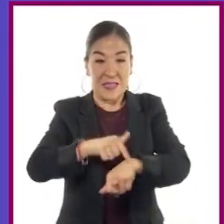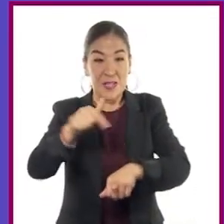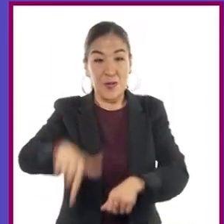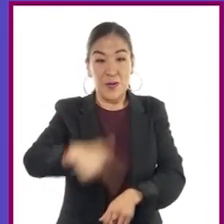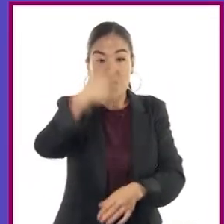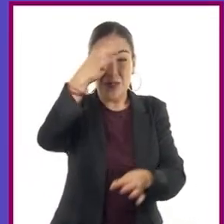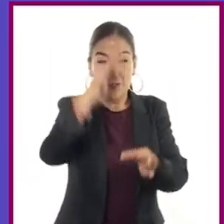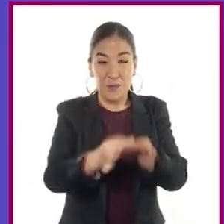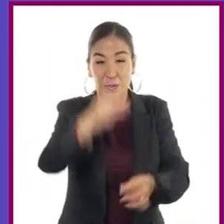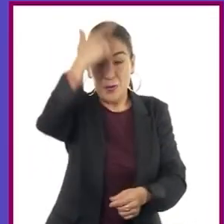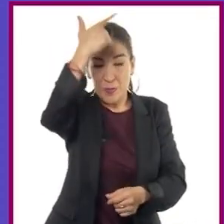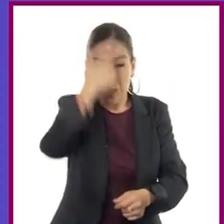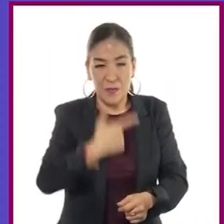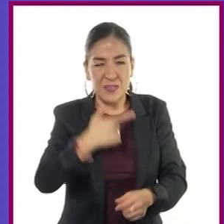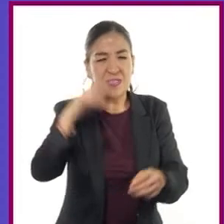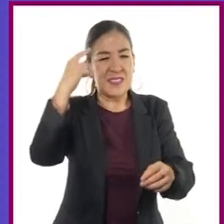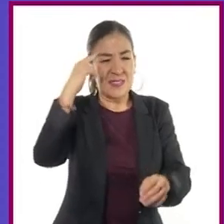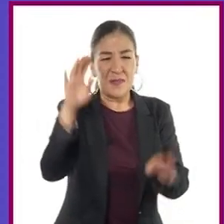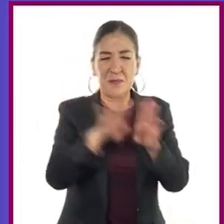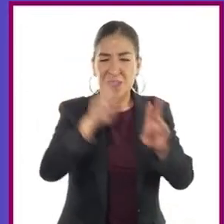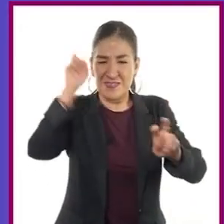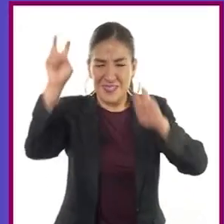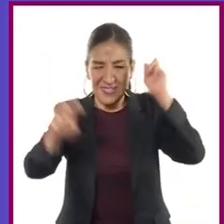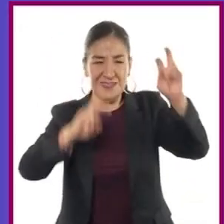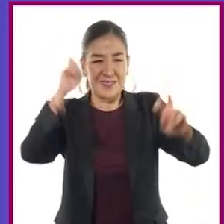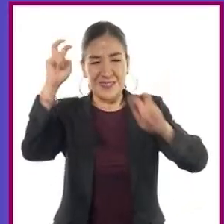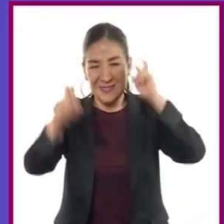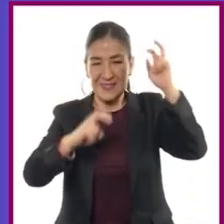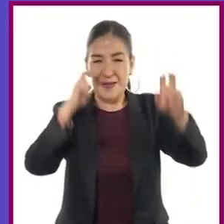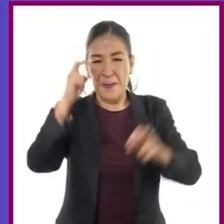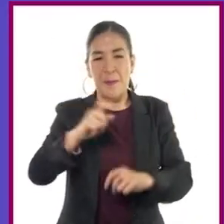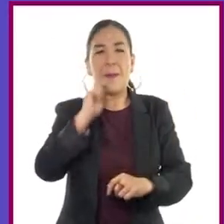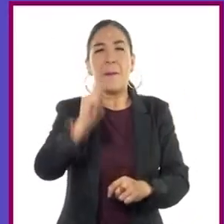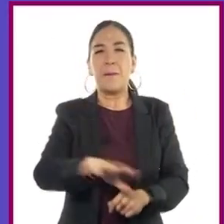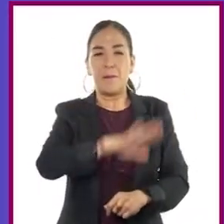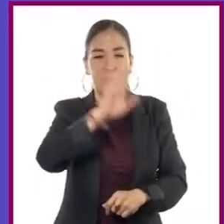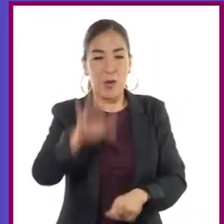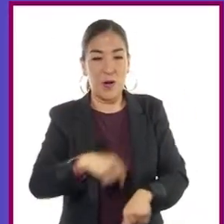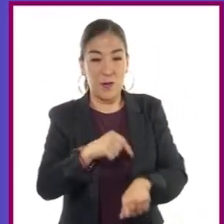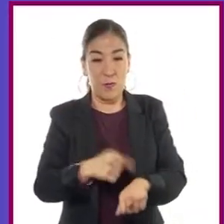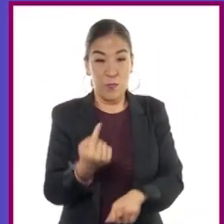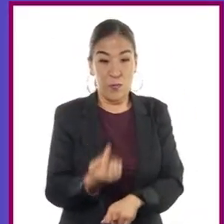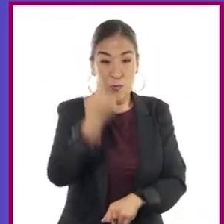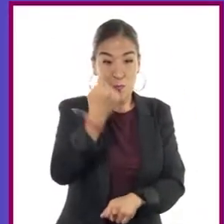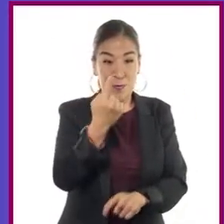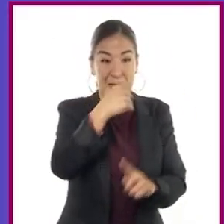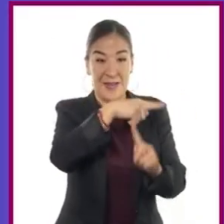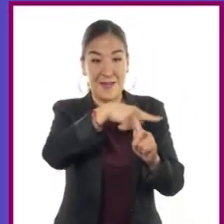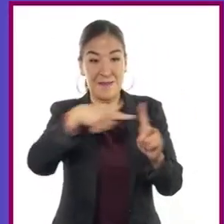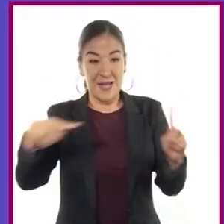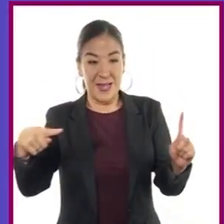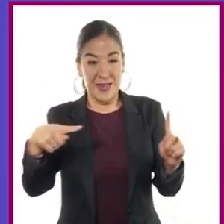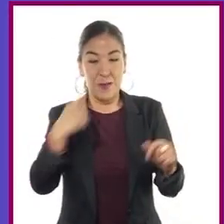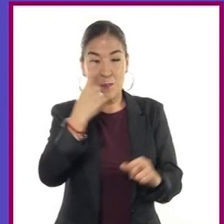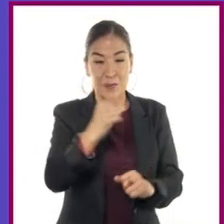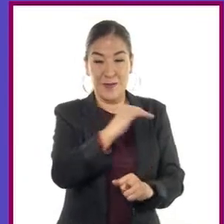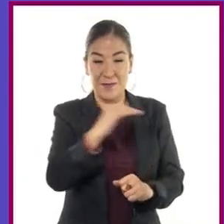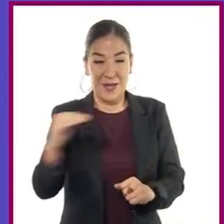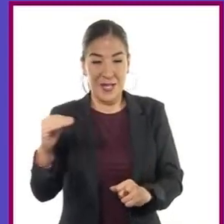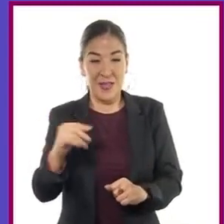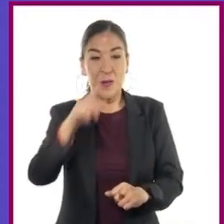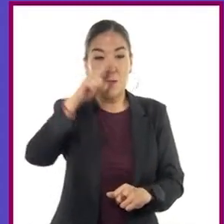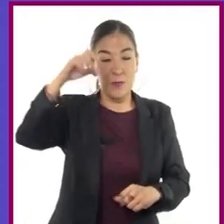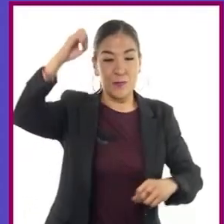la memoria como un loco agitando un geranio muerto. La 1:30. El farol